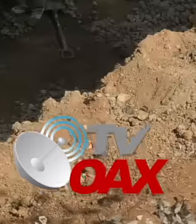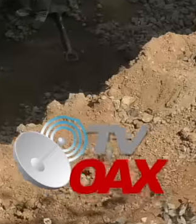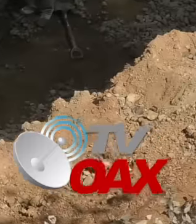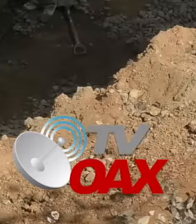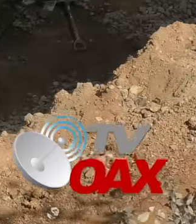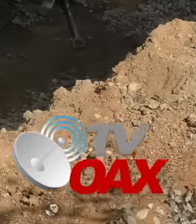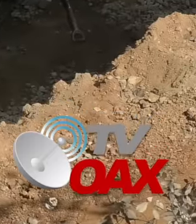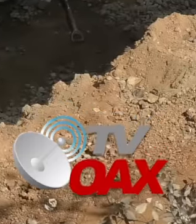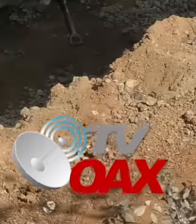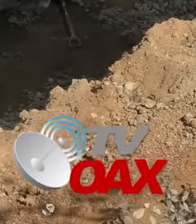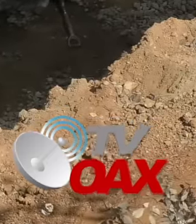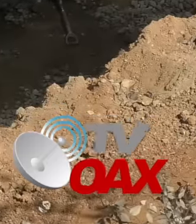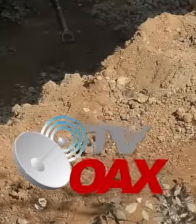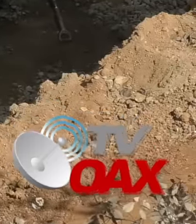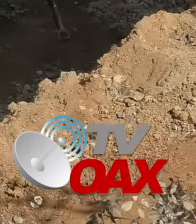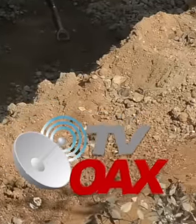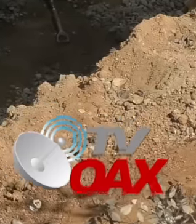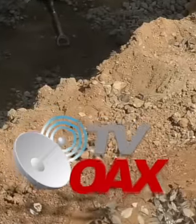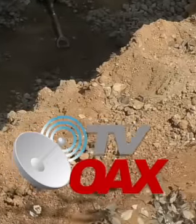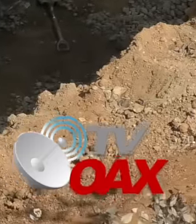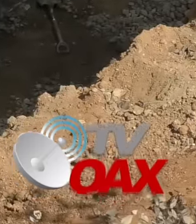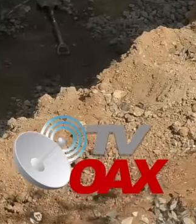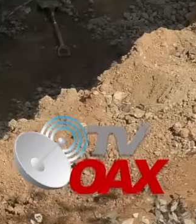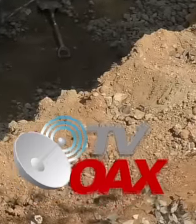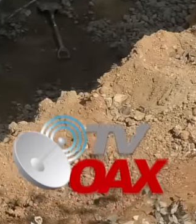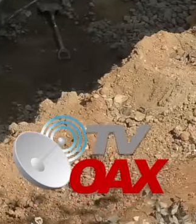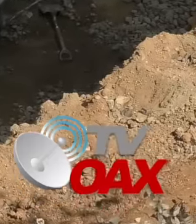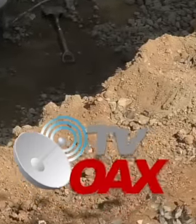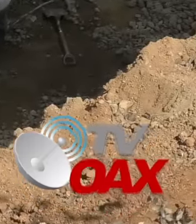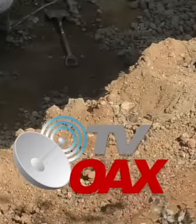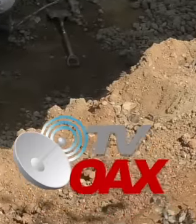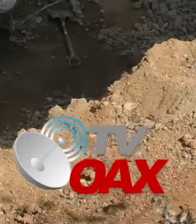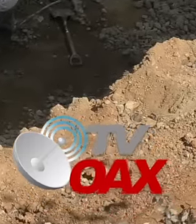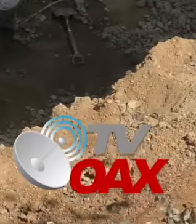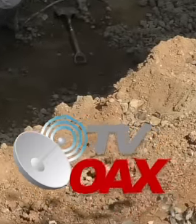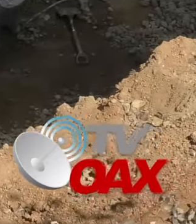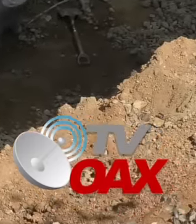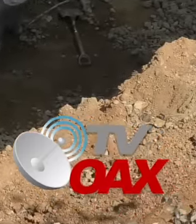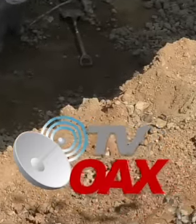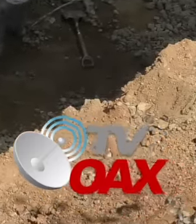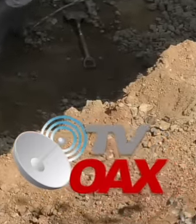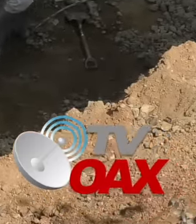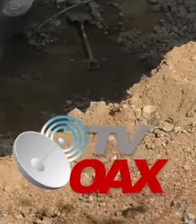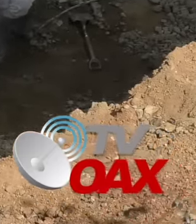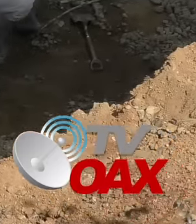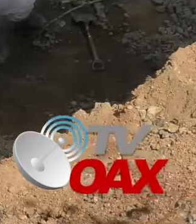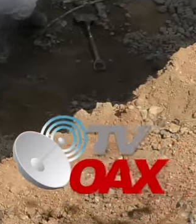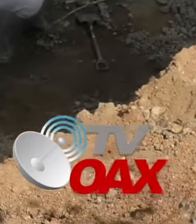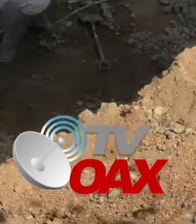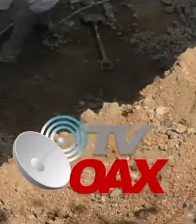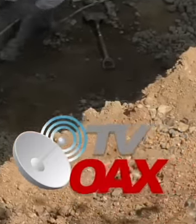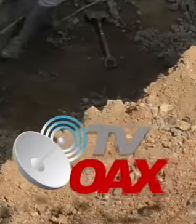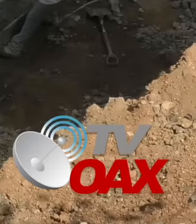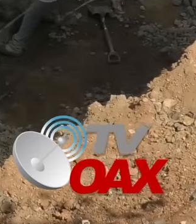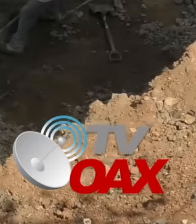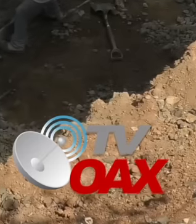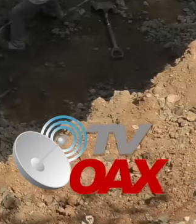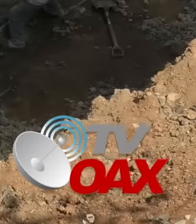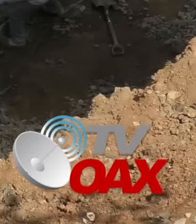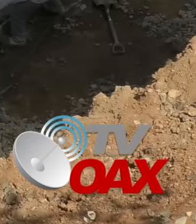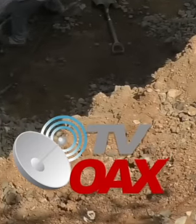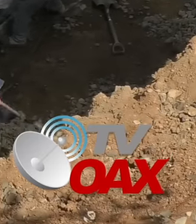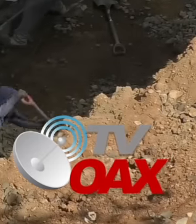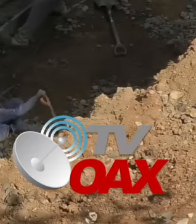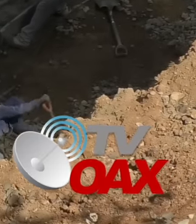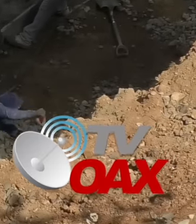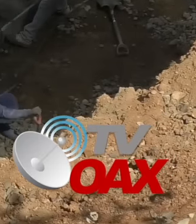4.000 kilómetros. Hasta ahorita tenemos 107 caminos con una meta de 691 kilómetros y estos han